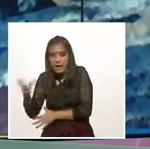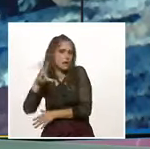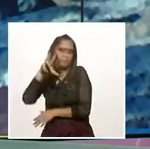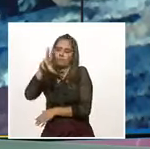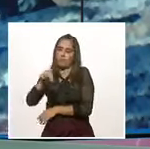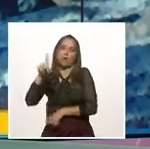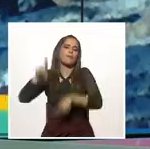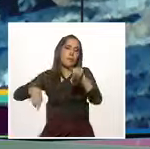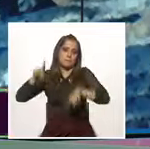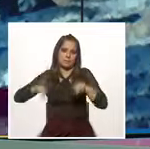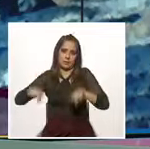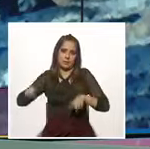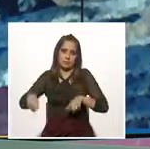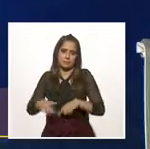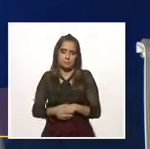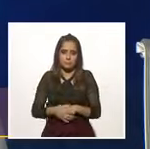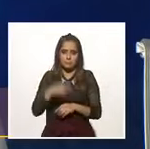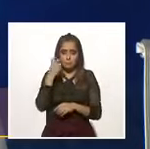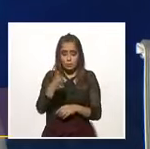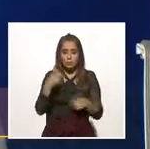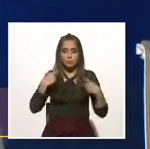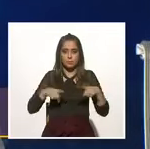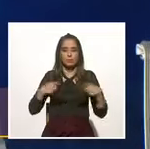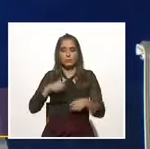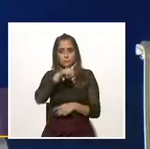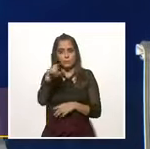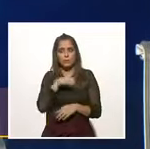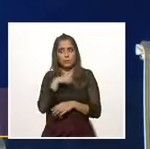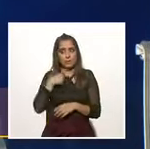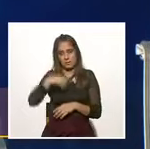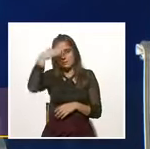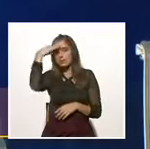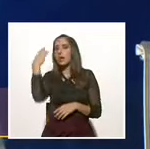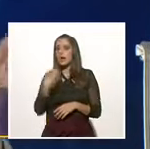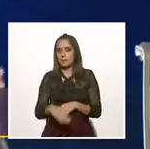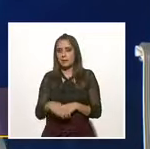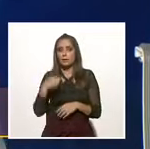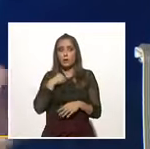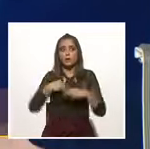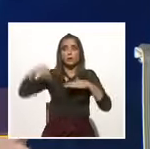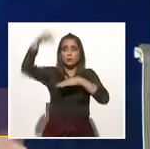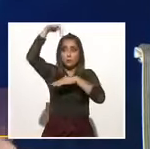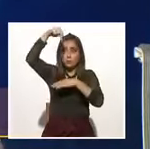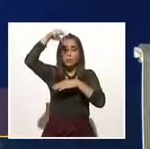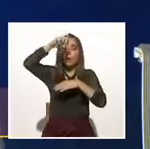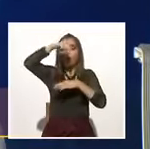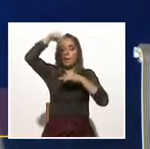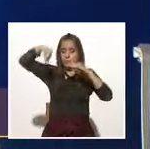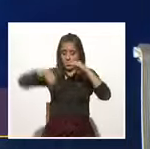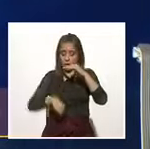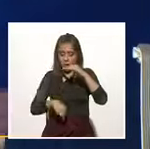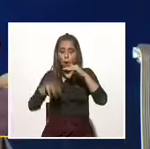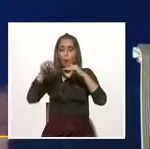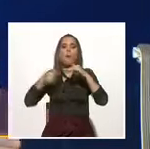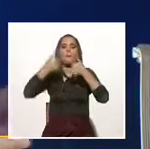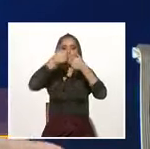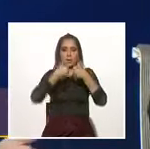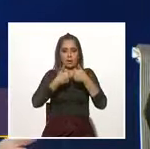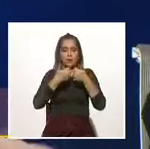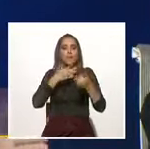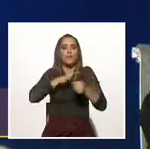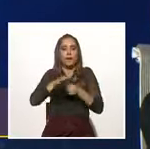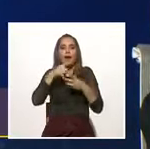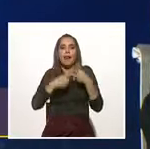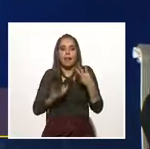creo que la gente tiene que tener esto muchísimo más claro, ¿no? Porque la pregunta es clara, o sea, ¿subo, me quedo, bajo? Bueno, por supuesto el